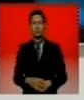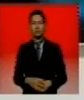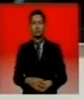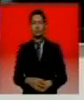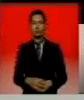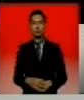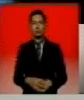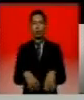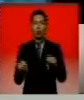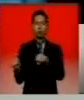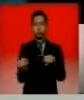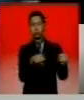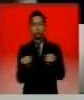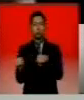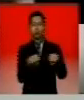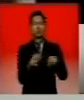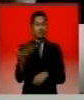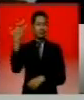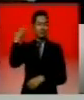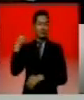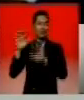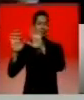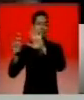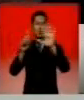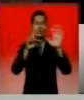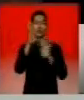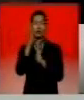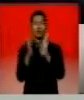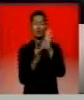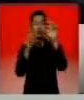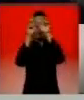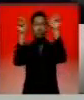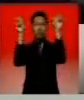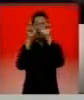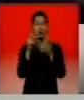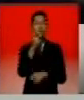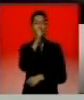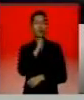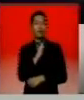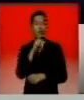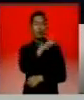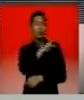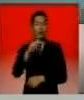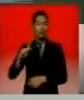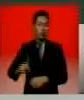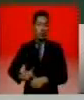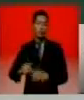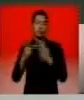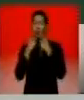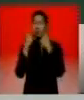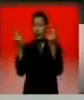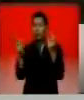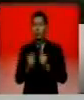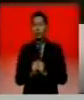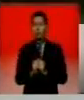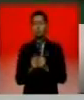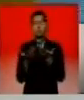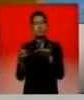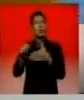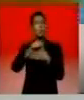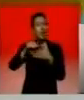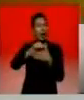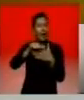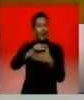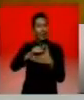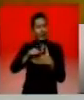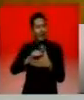Ante el último terremoto del pasado 16 de abril, varias empresas públicas y privadas realizan simulacros para mantener listos a sus trabajadores. En